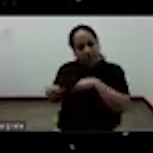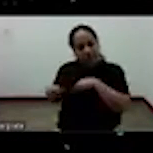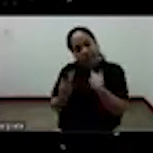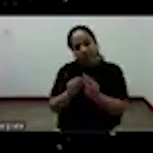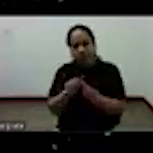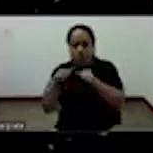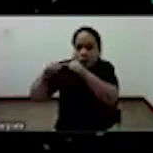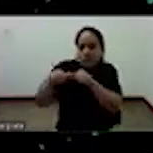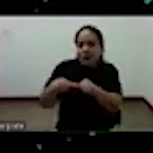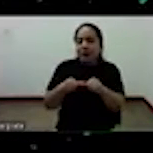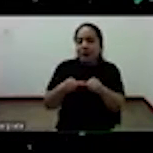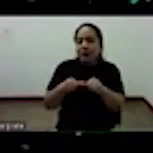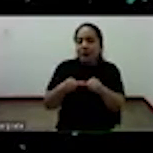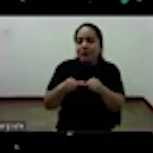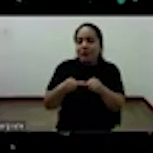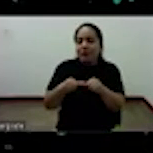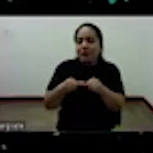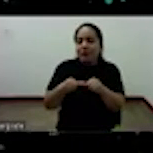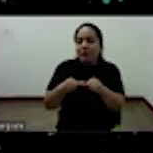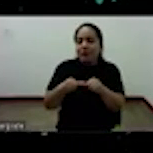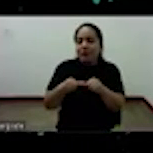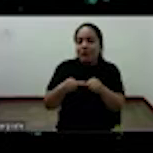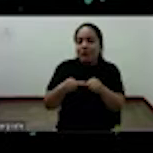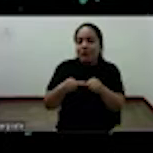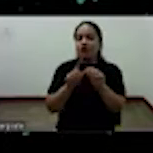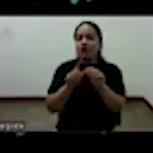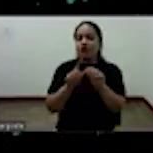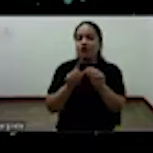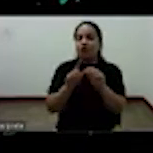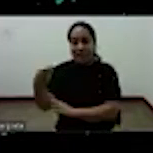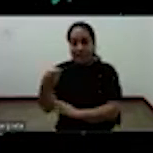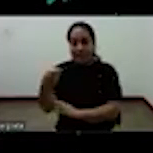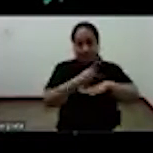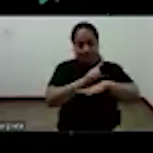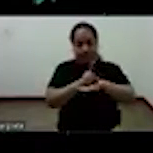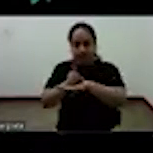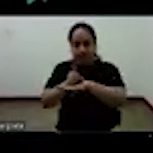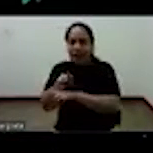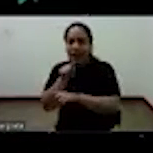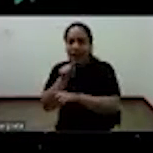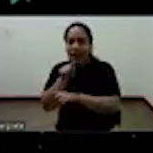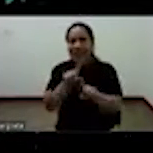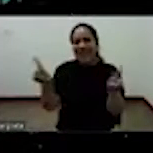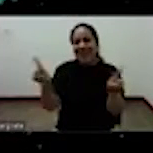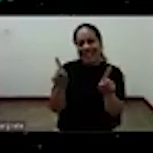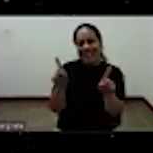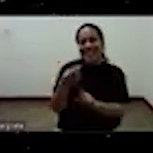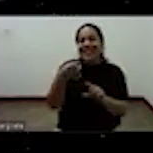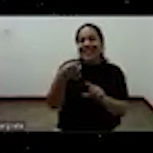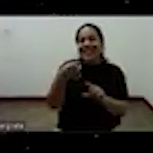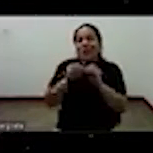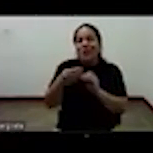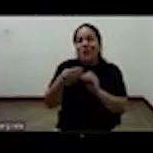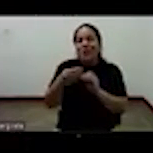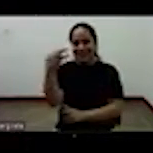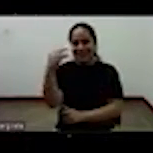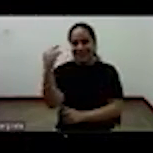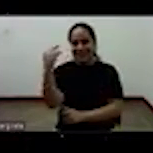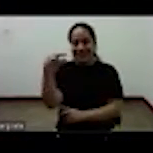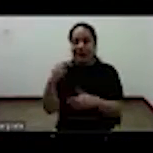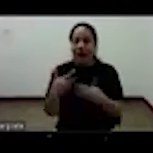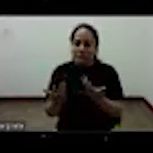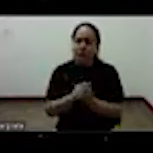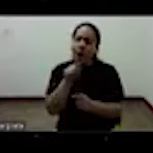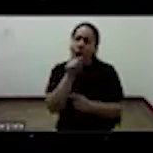sinfónico de Ligeti, de los 100 metrónomos, solo que estos son metrónomos digitales. y es como un desbordamiento,